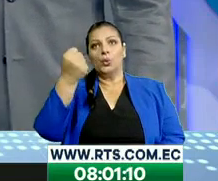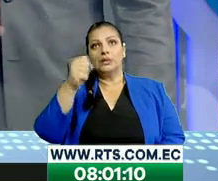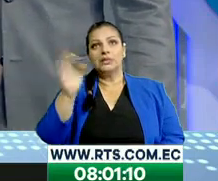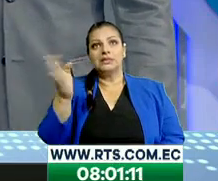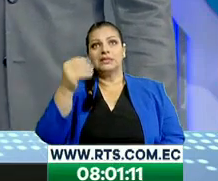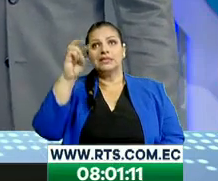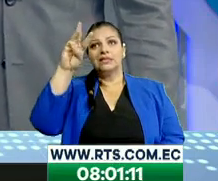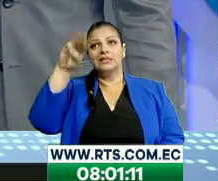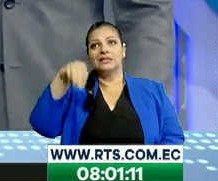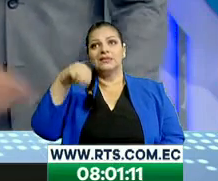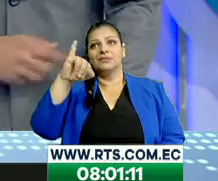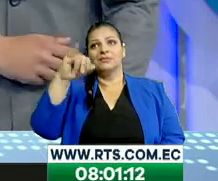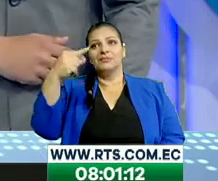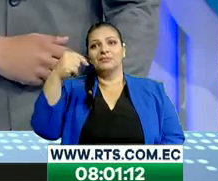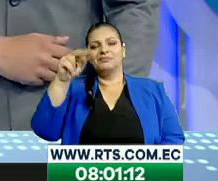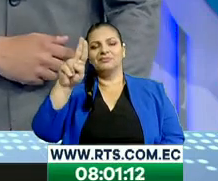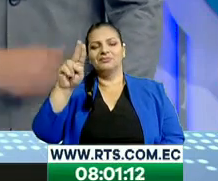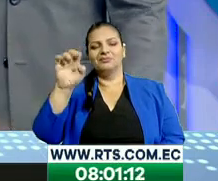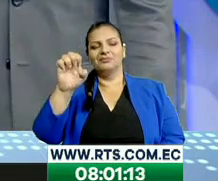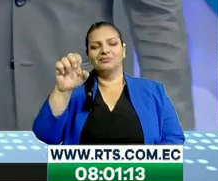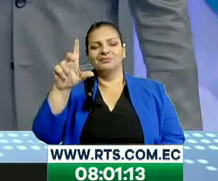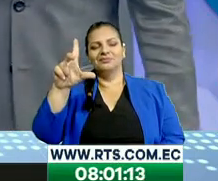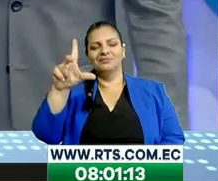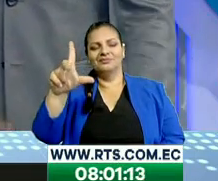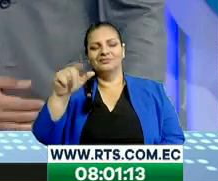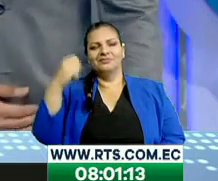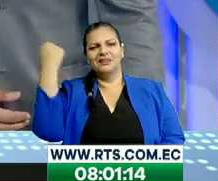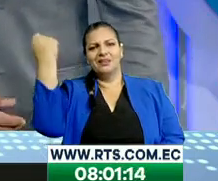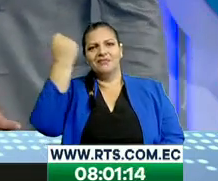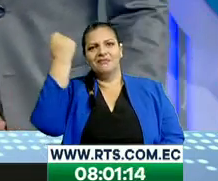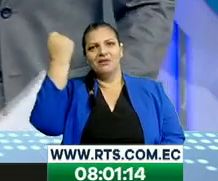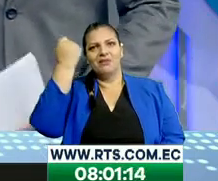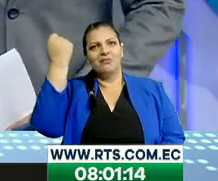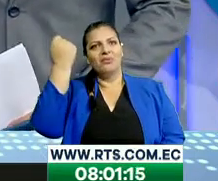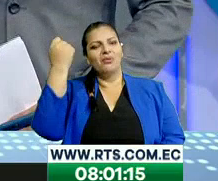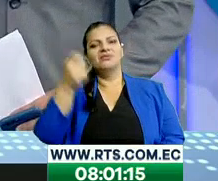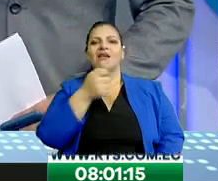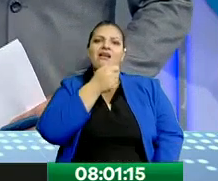pelo los dientes como el productor. Como igualito.